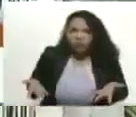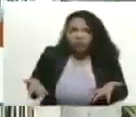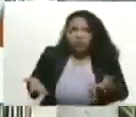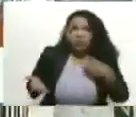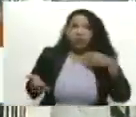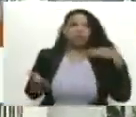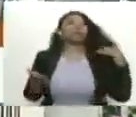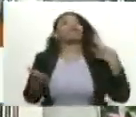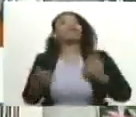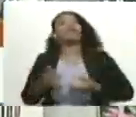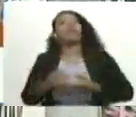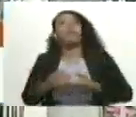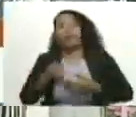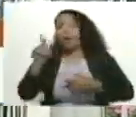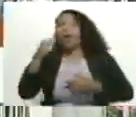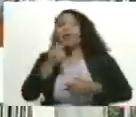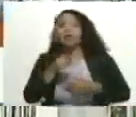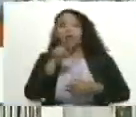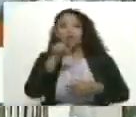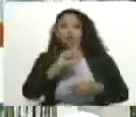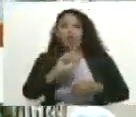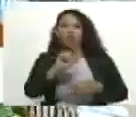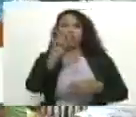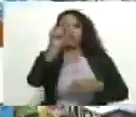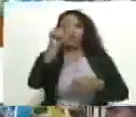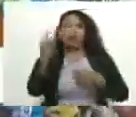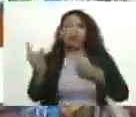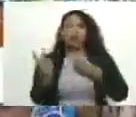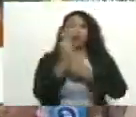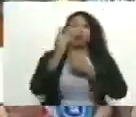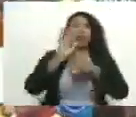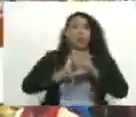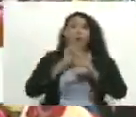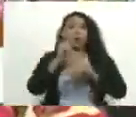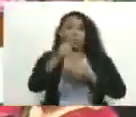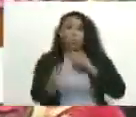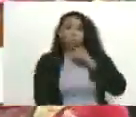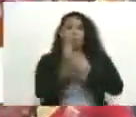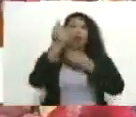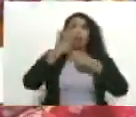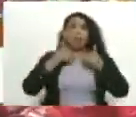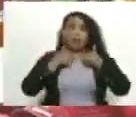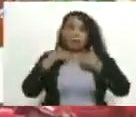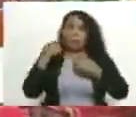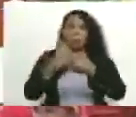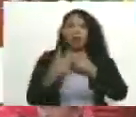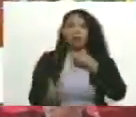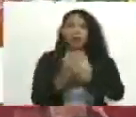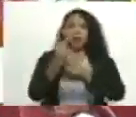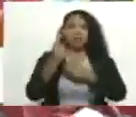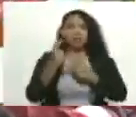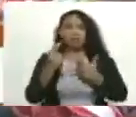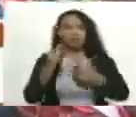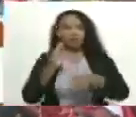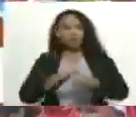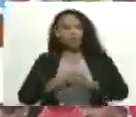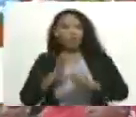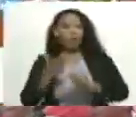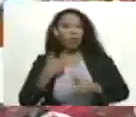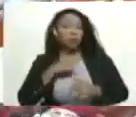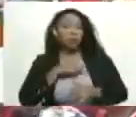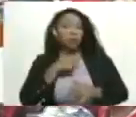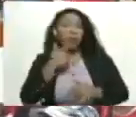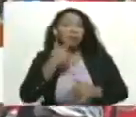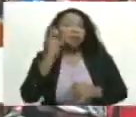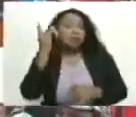Ella va a decir que tú eres violenta, porque le estás preguntando, ¿qué haces aquí? Porque los violentos ahorita somos nosotros, ¿ves? Que